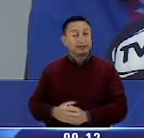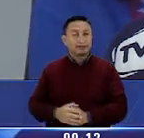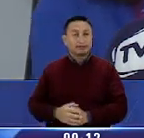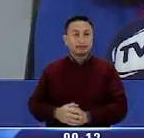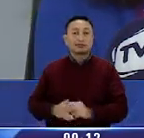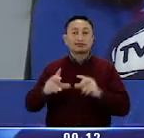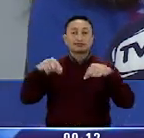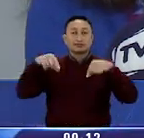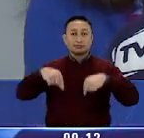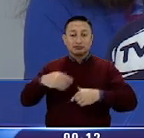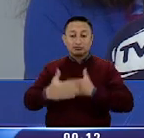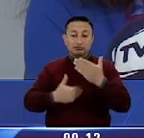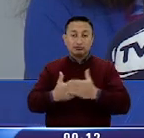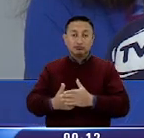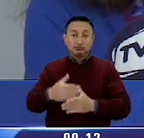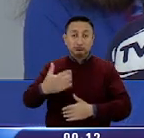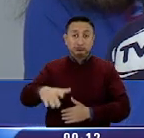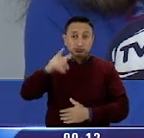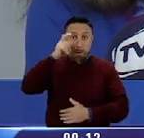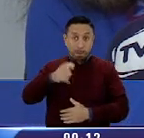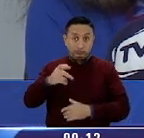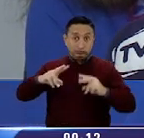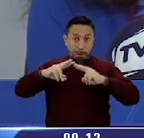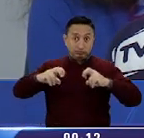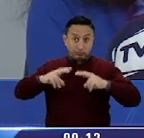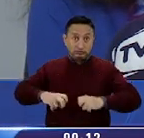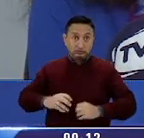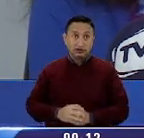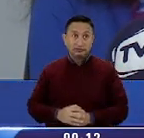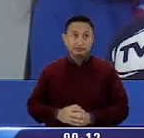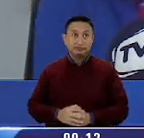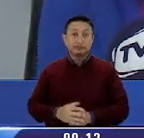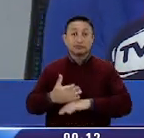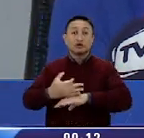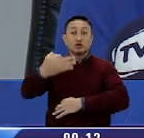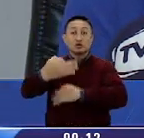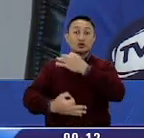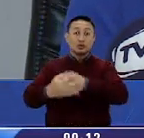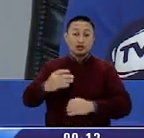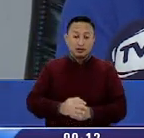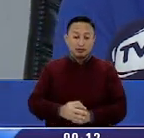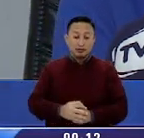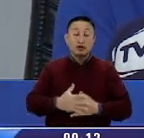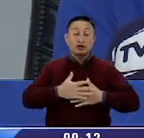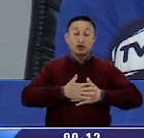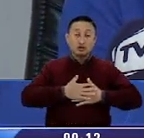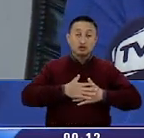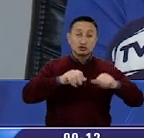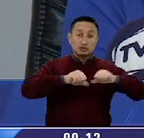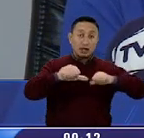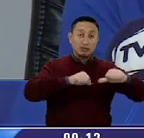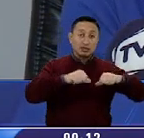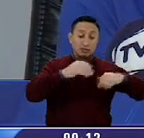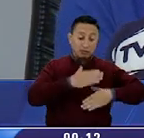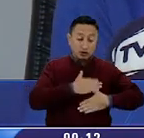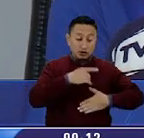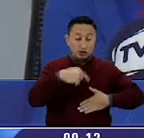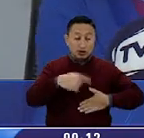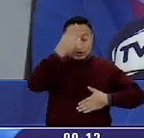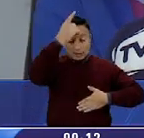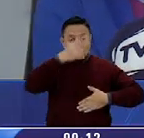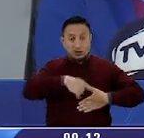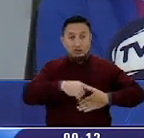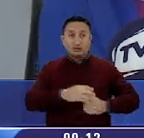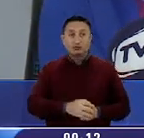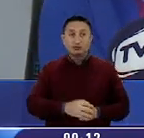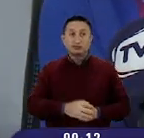del delito lo investigará la fiscalía, juzgará un juez, pero en la parte administrativa, que es la emisión de sentencias,